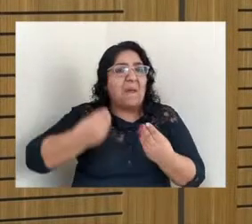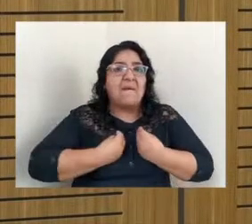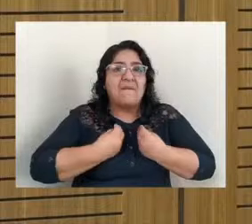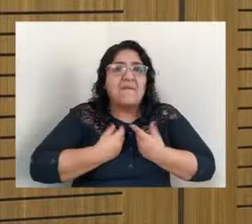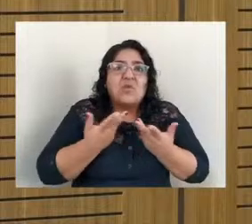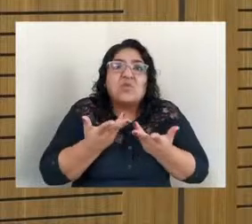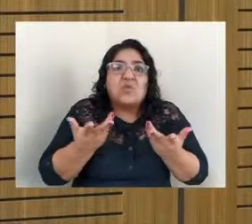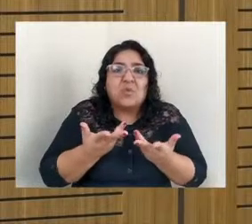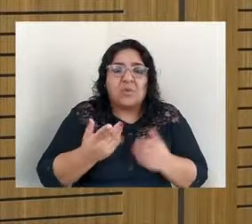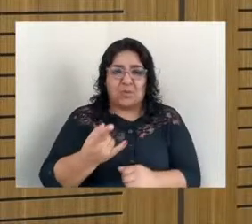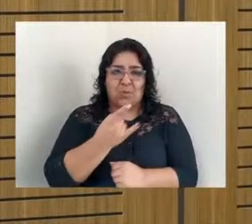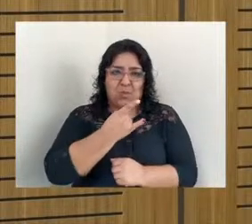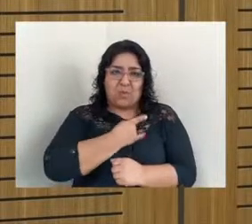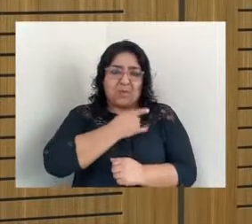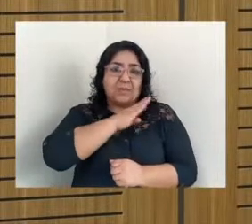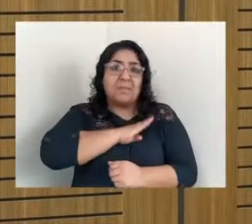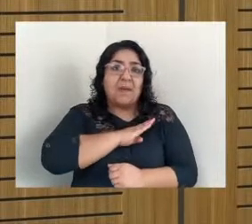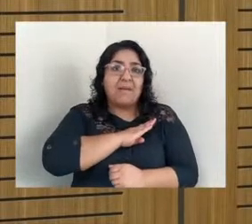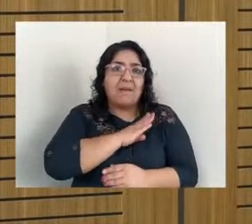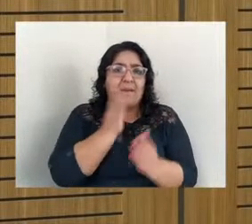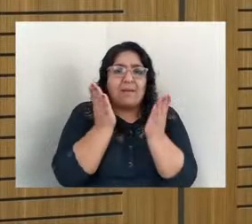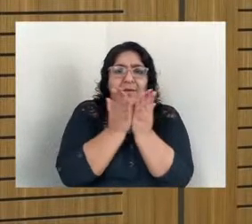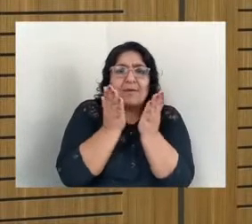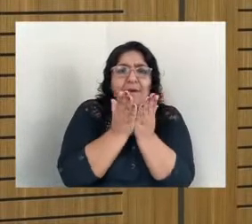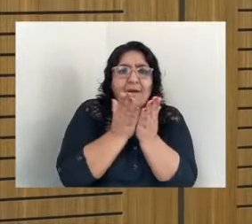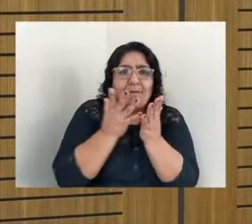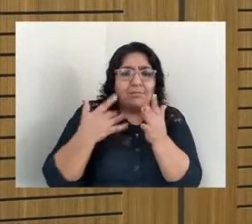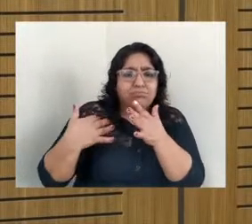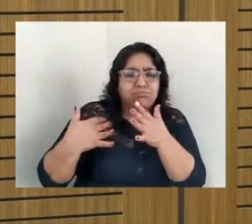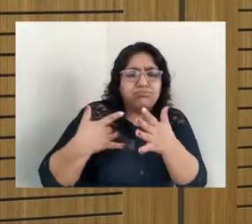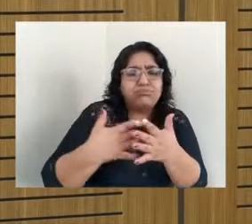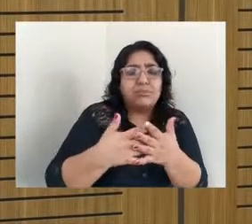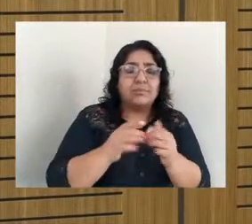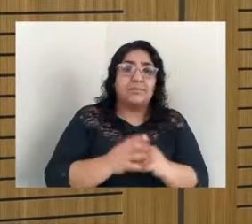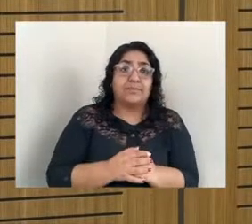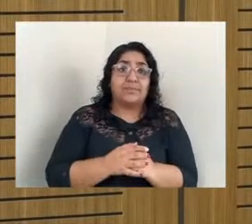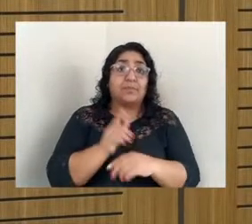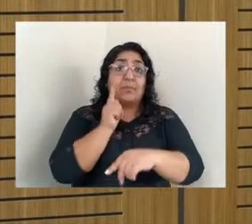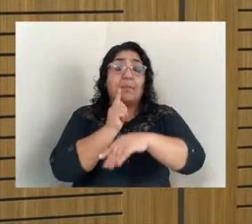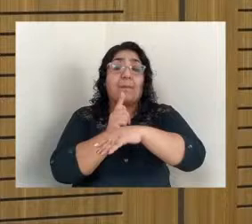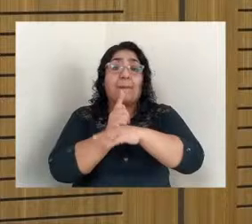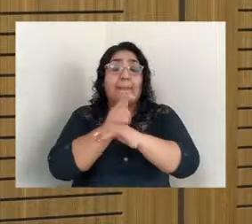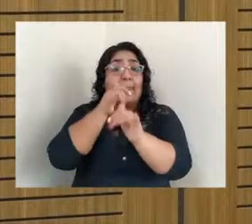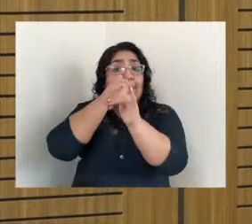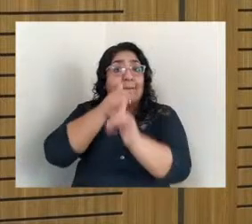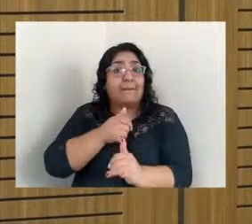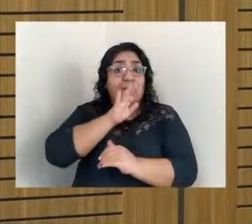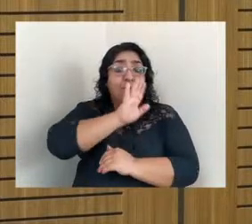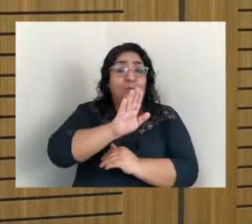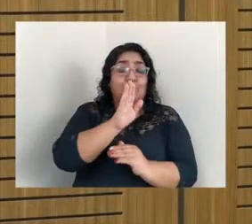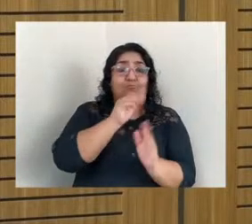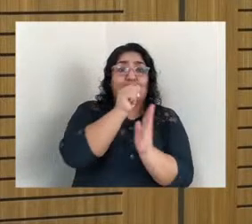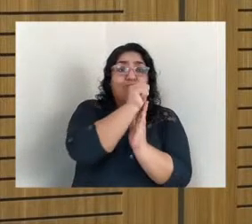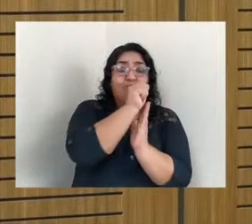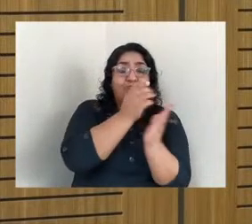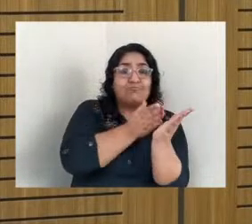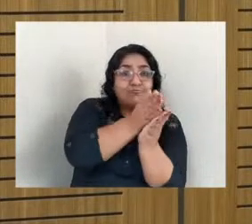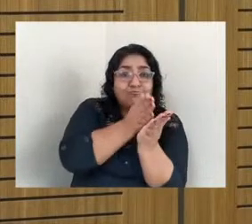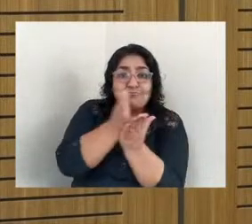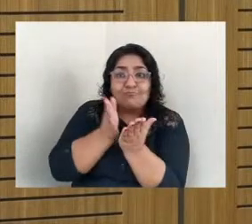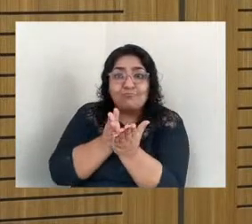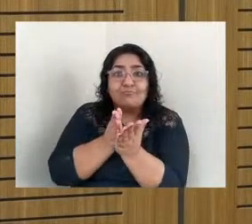permanecieron en esta casa de estudios de la Universidad Mariana. Desde la Facultad de Ingeniería, desde sus programas académicos, desde